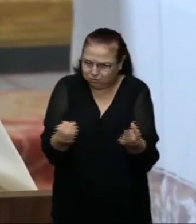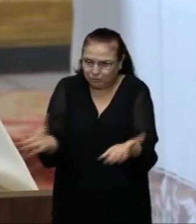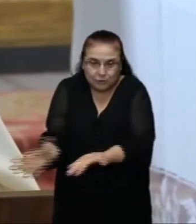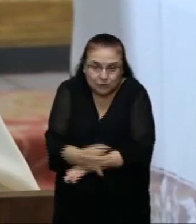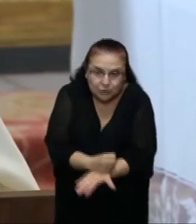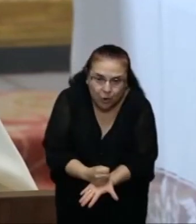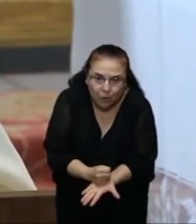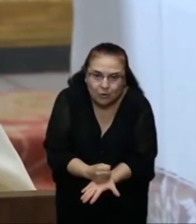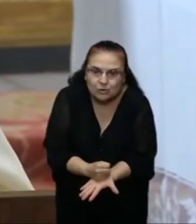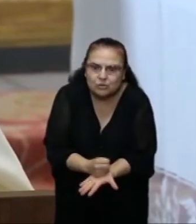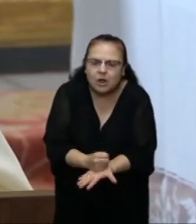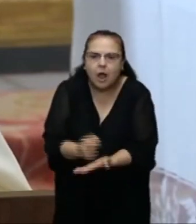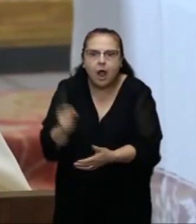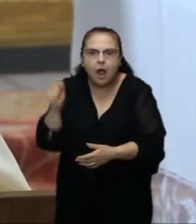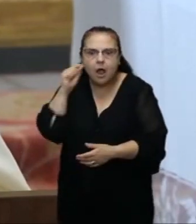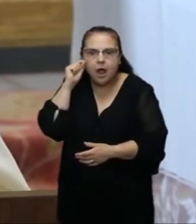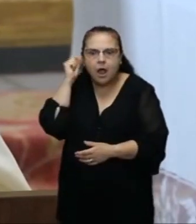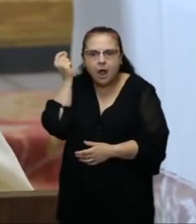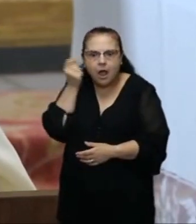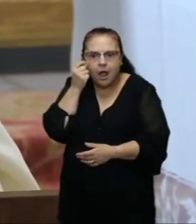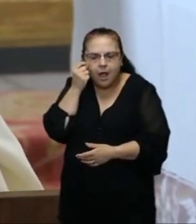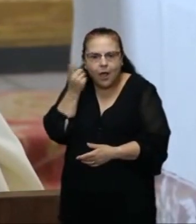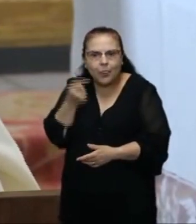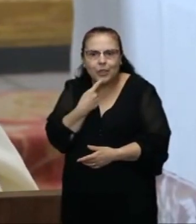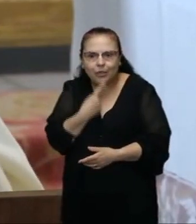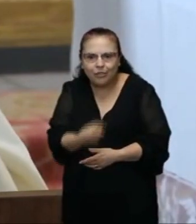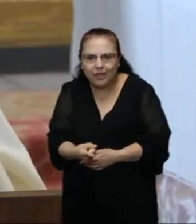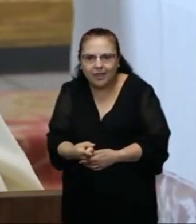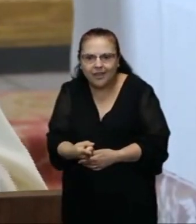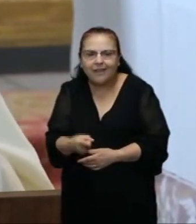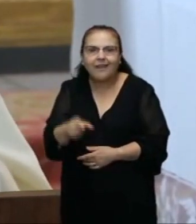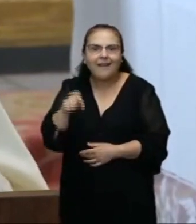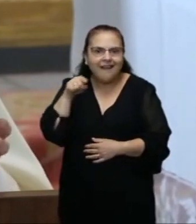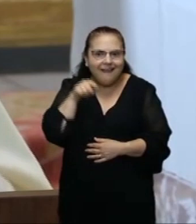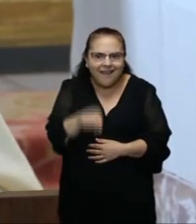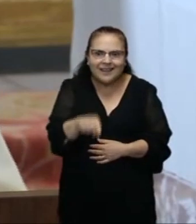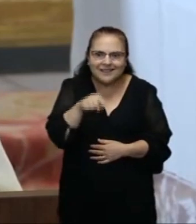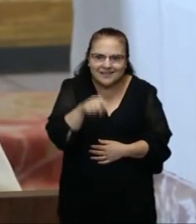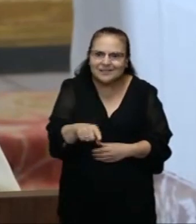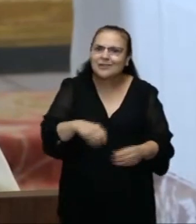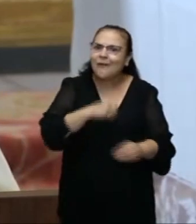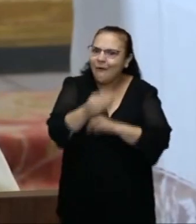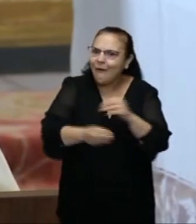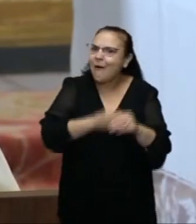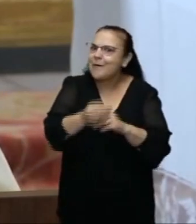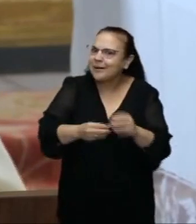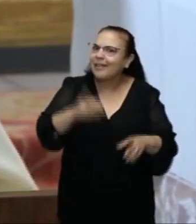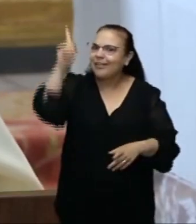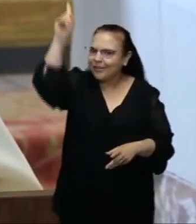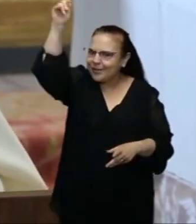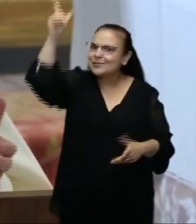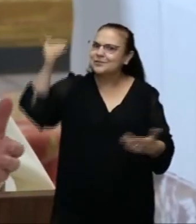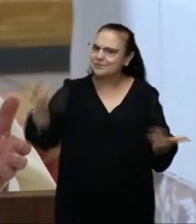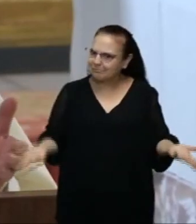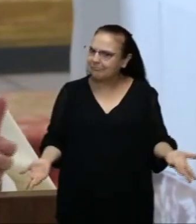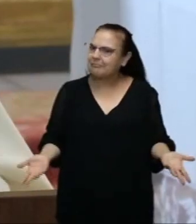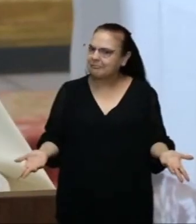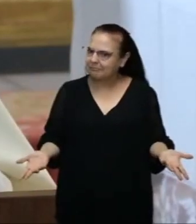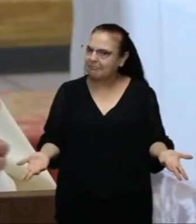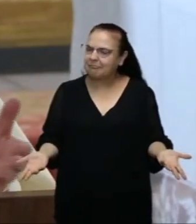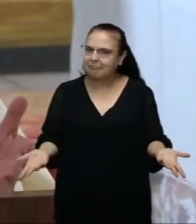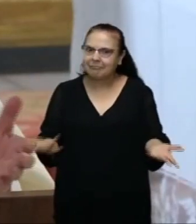todos se dan cuenta y dicen: esto es obra de Dios. Esto no puede